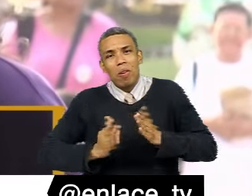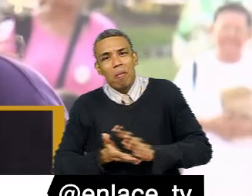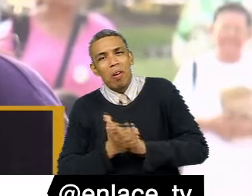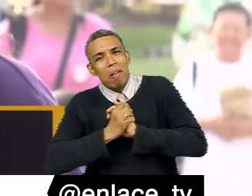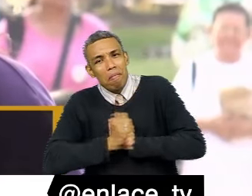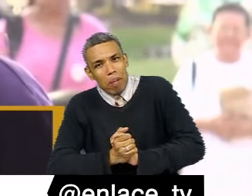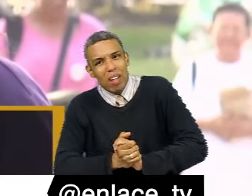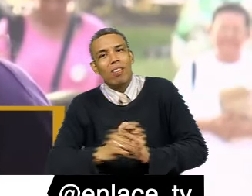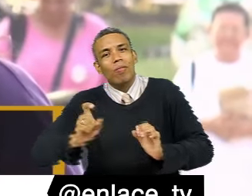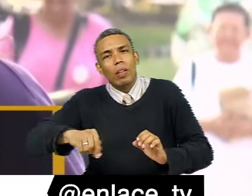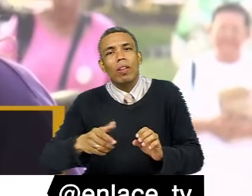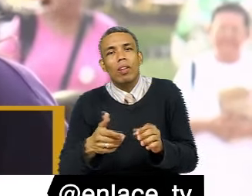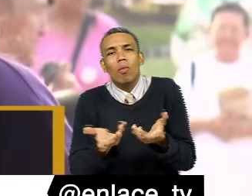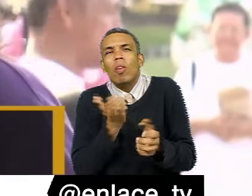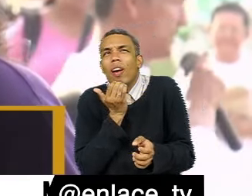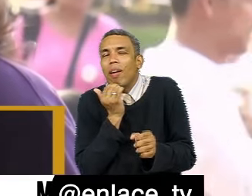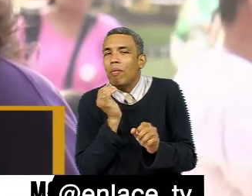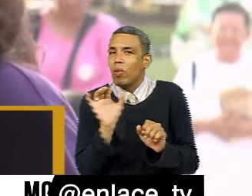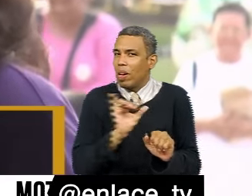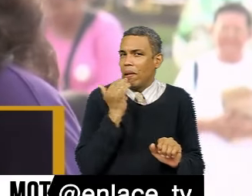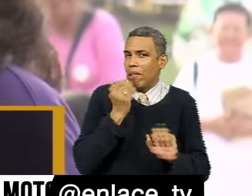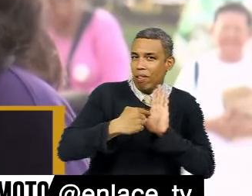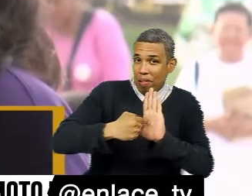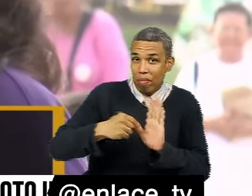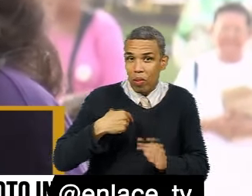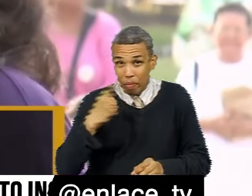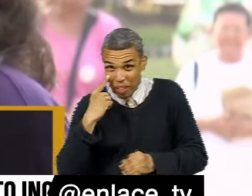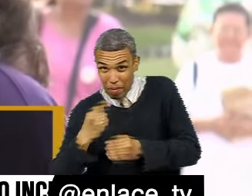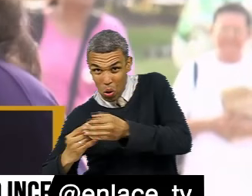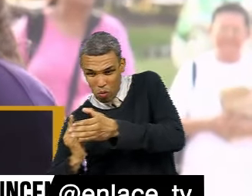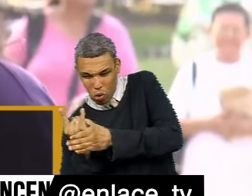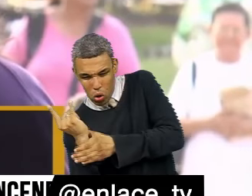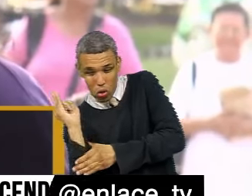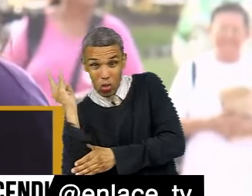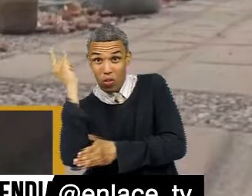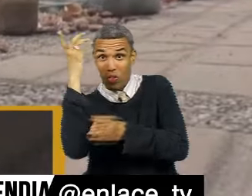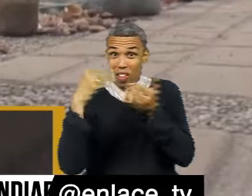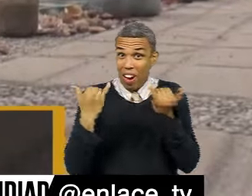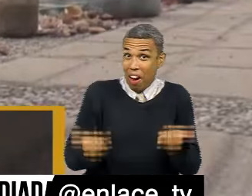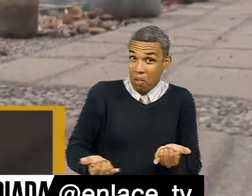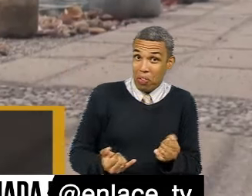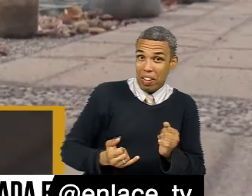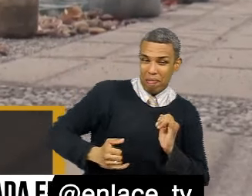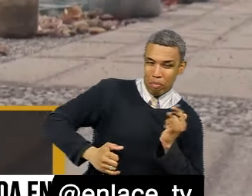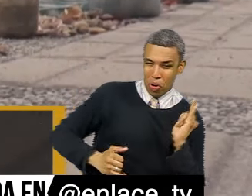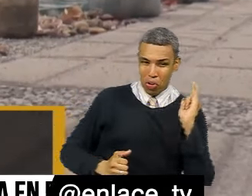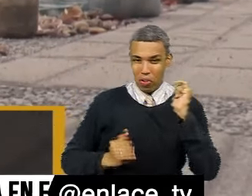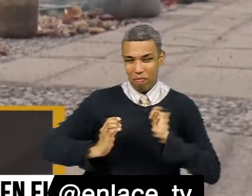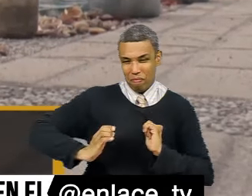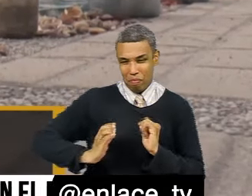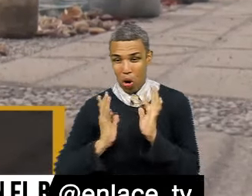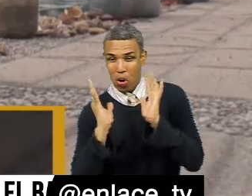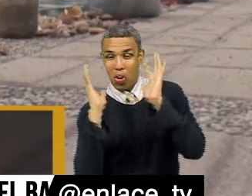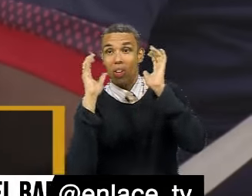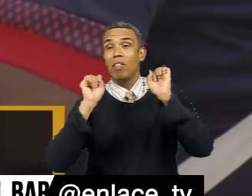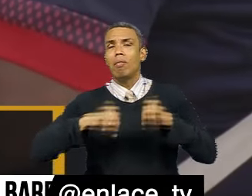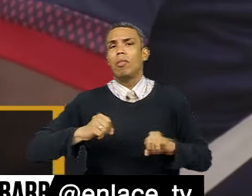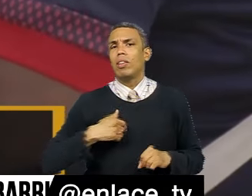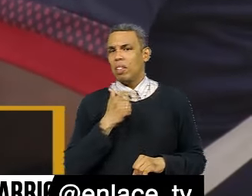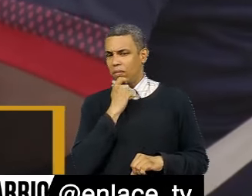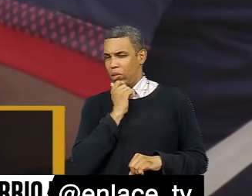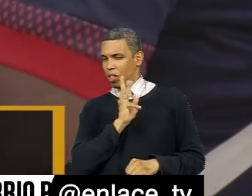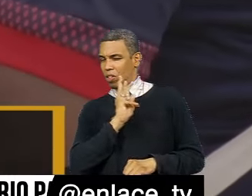Ese árbol que en 30 años, 50 años, da fe de este momento que se está viviendo en el país. Se espera que en 30 años estos árboles sembrados hoy